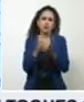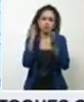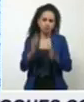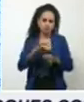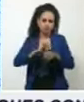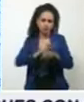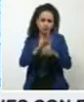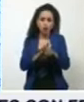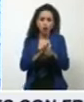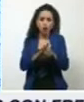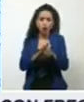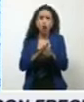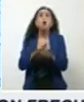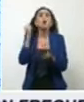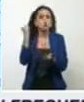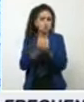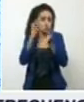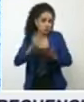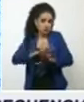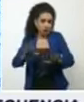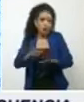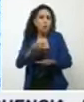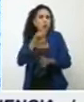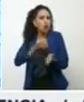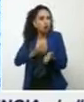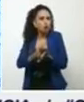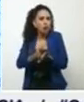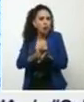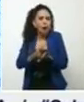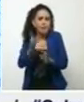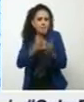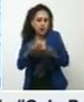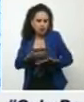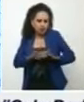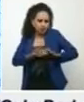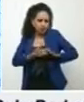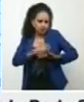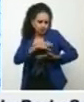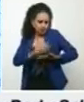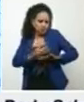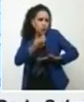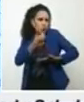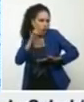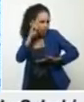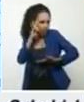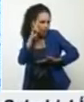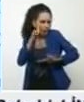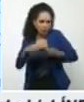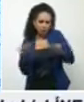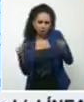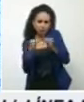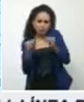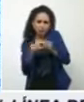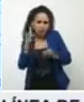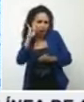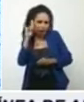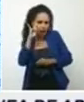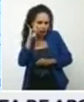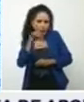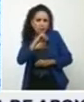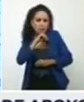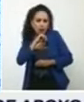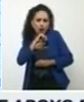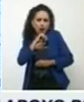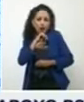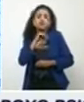puede seguir amamantando a su bebé? ¿El virus se transmite a través de la leche materna? ¿Está establecido un periodo